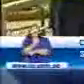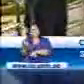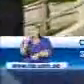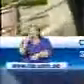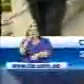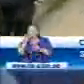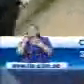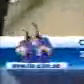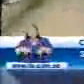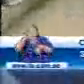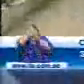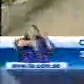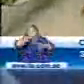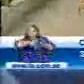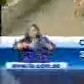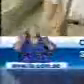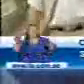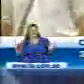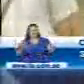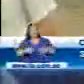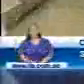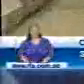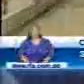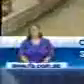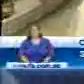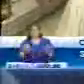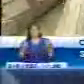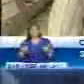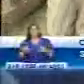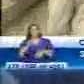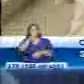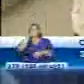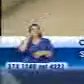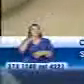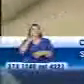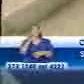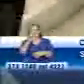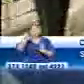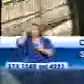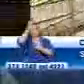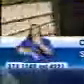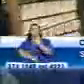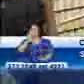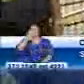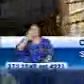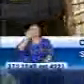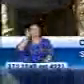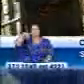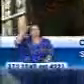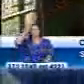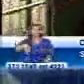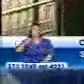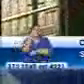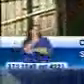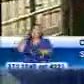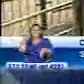importante es lograr reducir los accidentes en el año 2015 tenemos una reducción del 48 de los accidentes en la ciudad de huayaquil Comparado